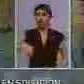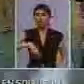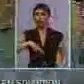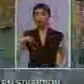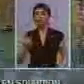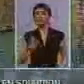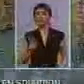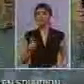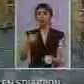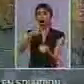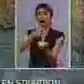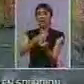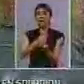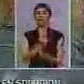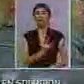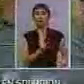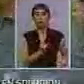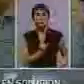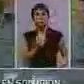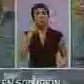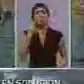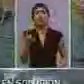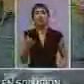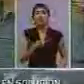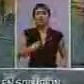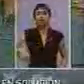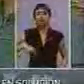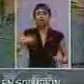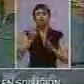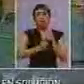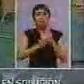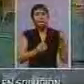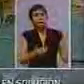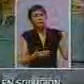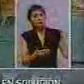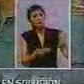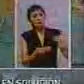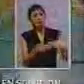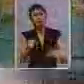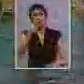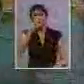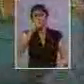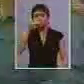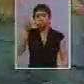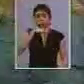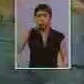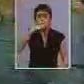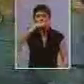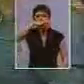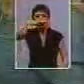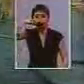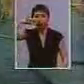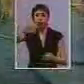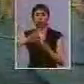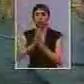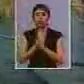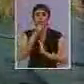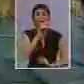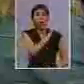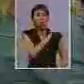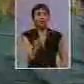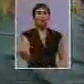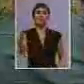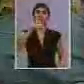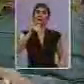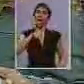señor alcalde de Maipú? ¿Por qué tuvimos que pasar todos estos meses con estos olores y con todo lo demás que se ha dicho para que usted esté